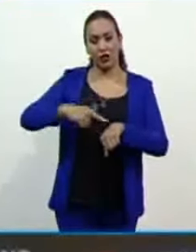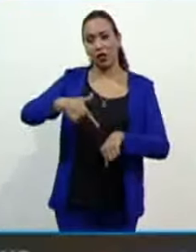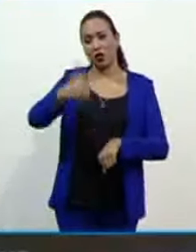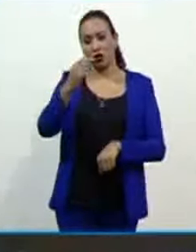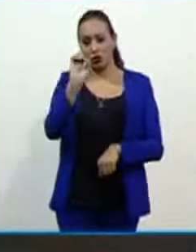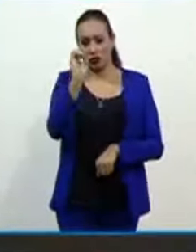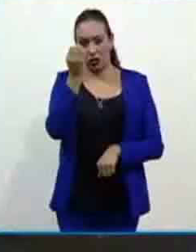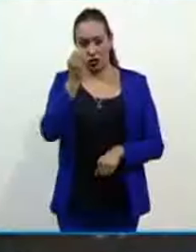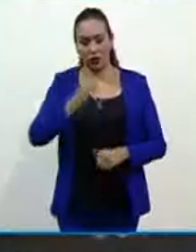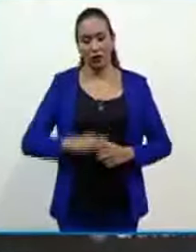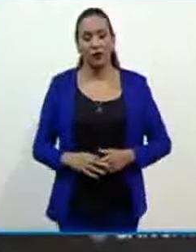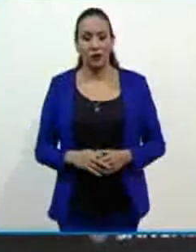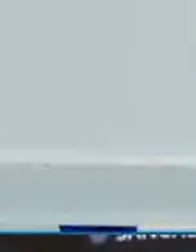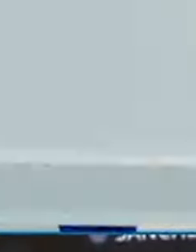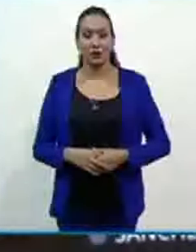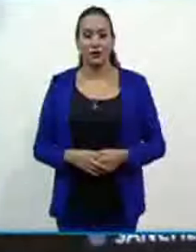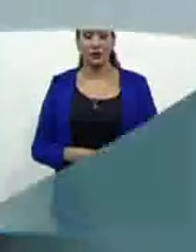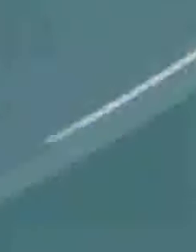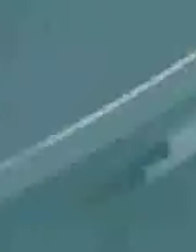octubre.